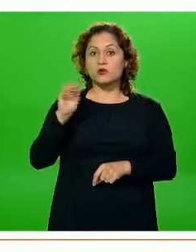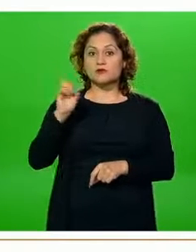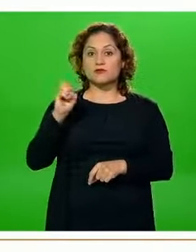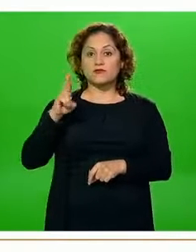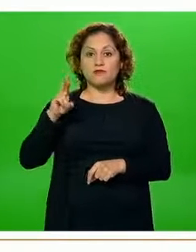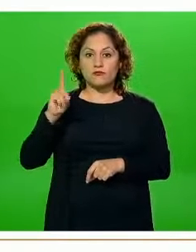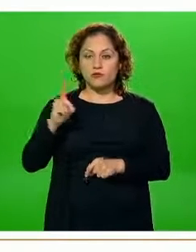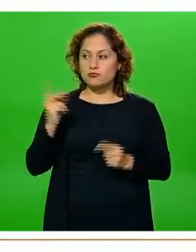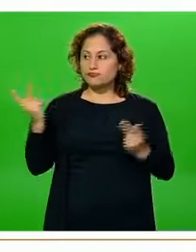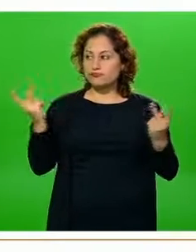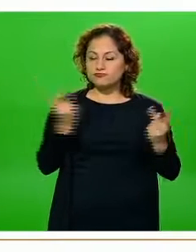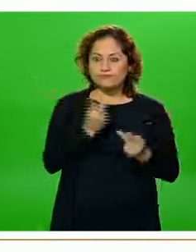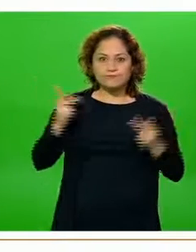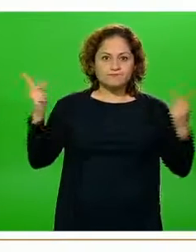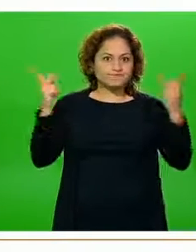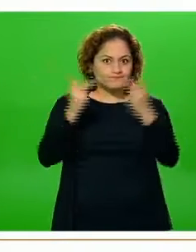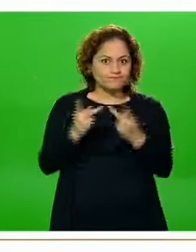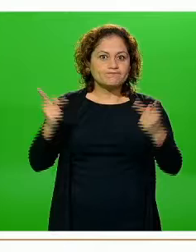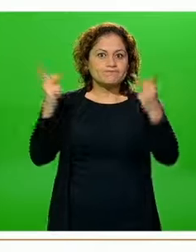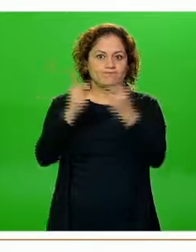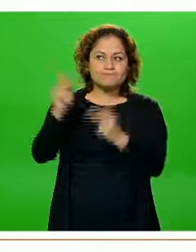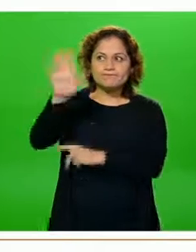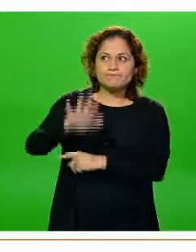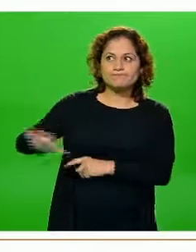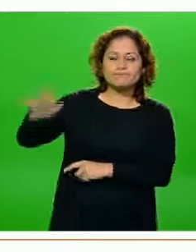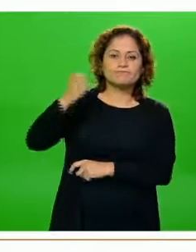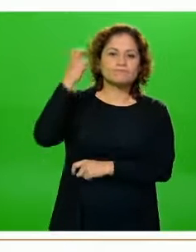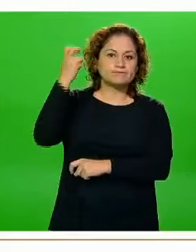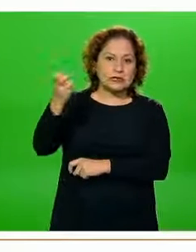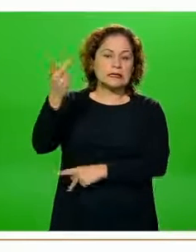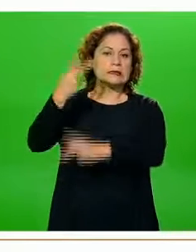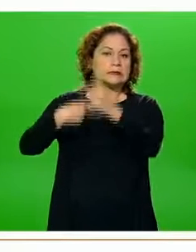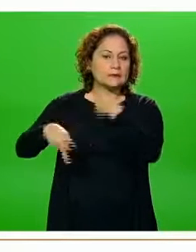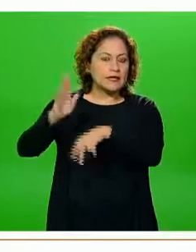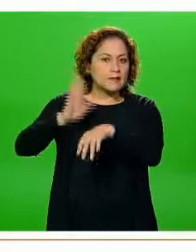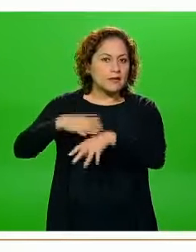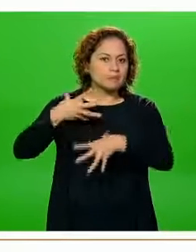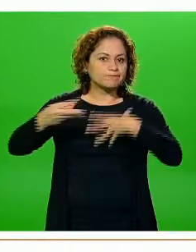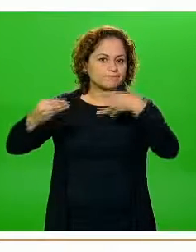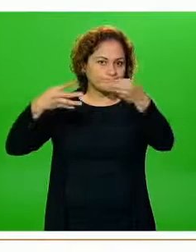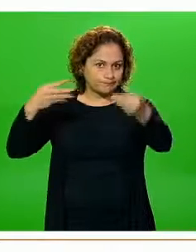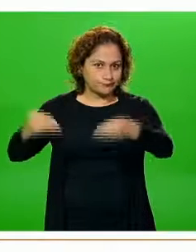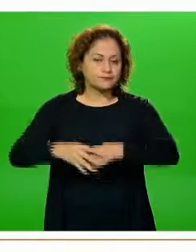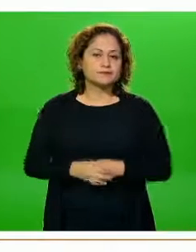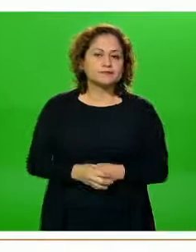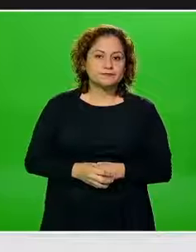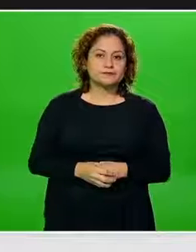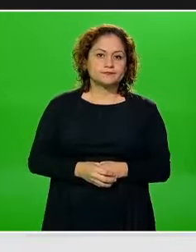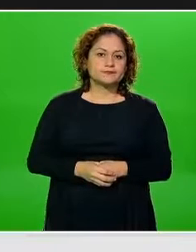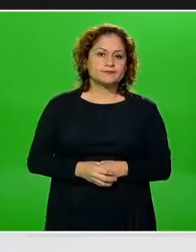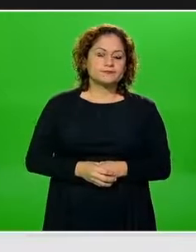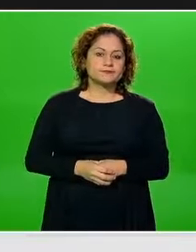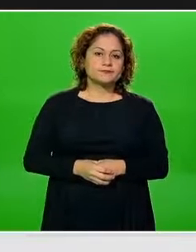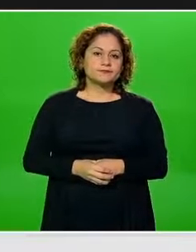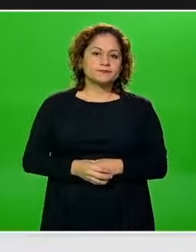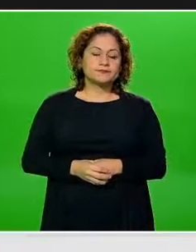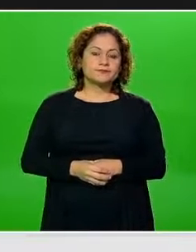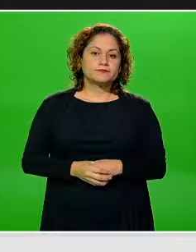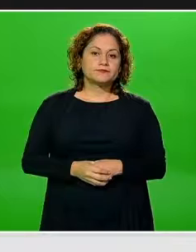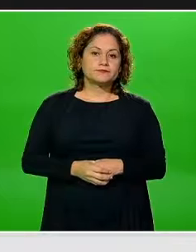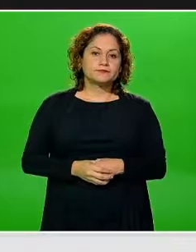esta región, y ya hemos hablado de la situación tan particular en la que se encuentra. Si nos dan la siguiente diapositiva, por favor.